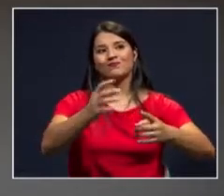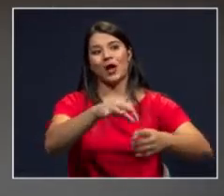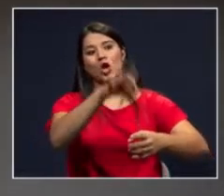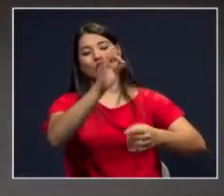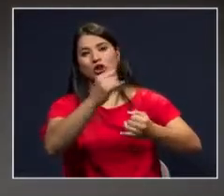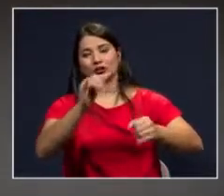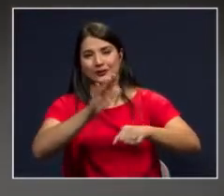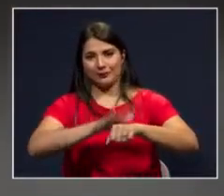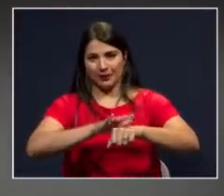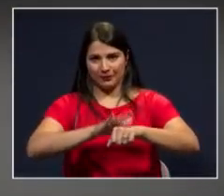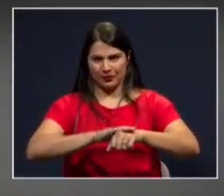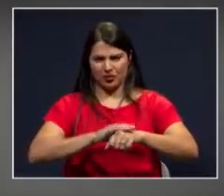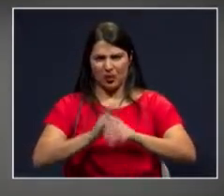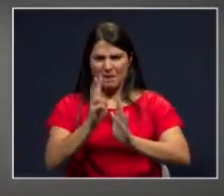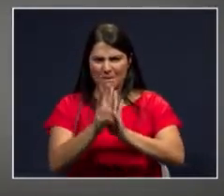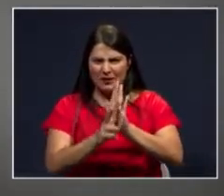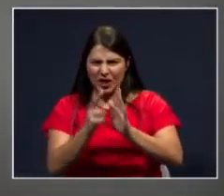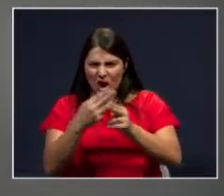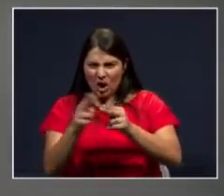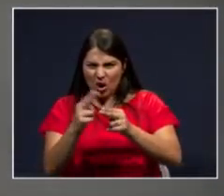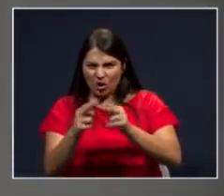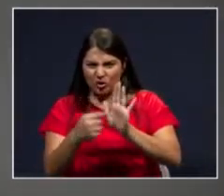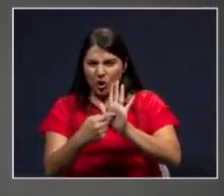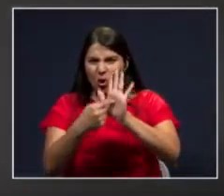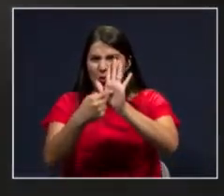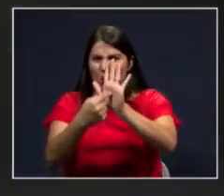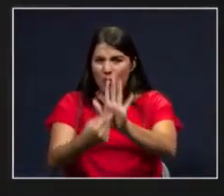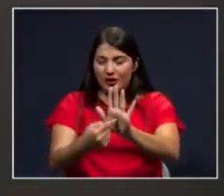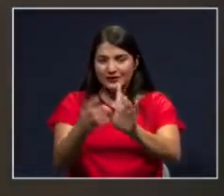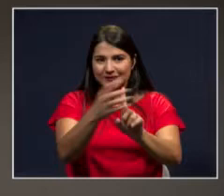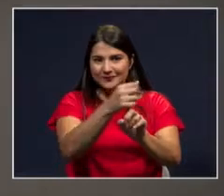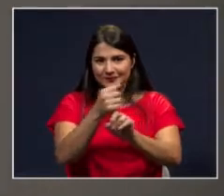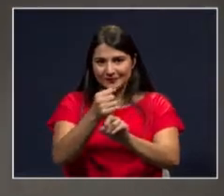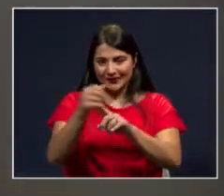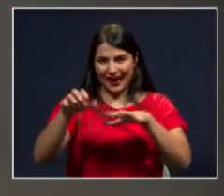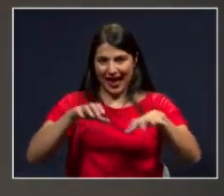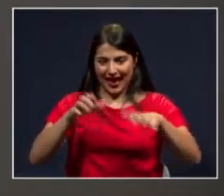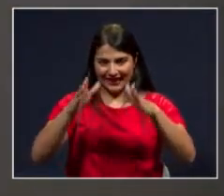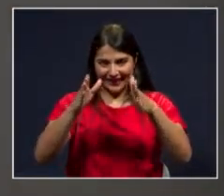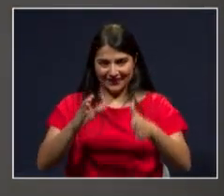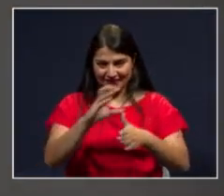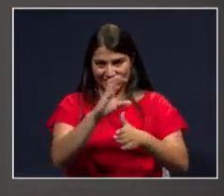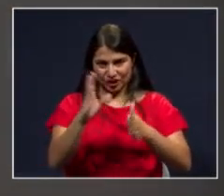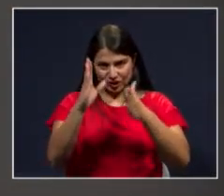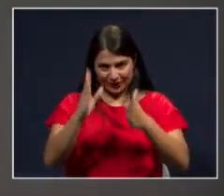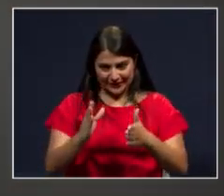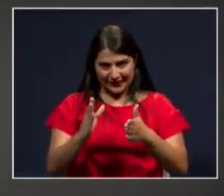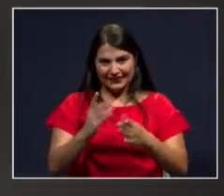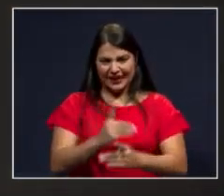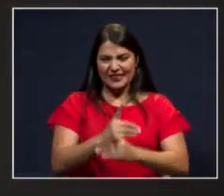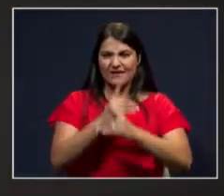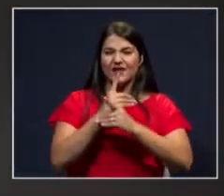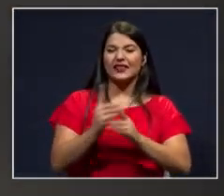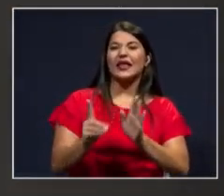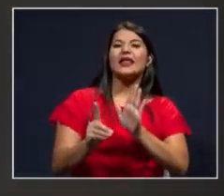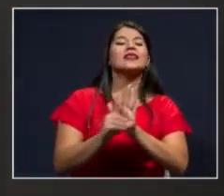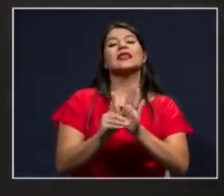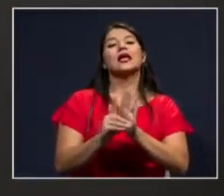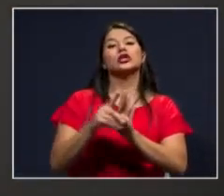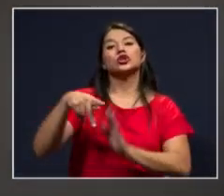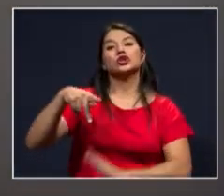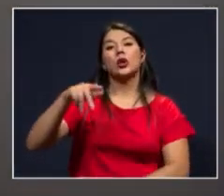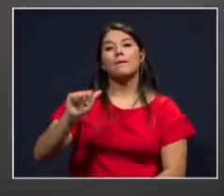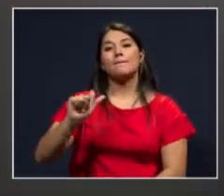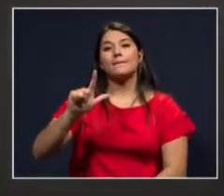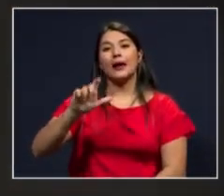Un video de pocos segundos muestra la detención de la activista costarricense por los derechos de Palestina, Tatiana Gamboa, por parte del ejército